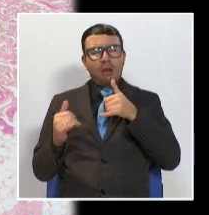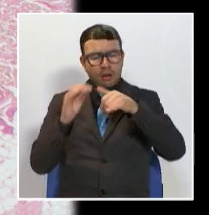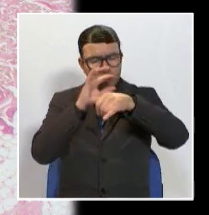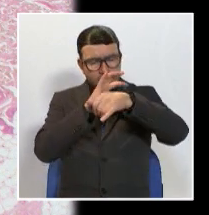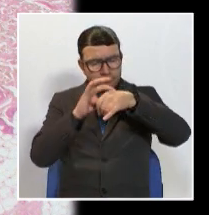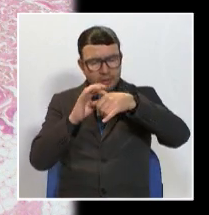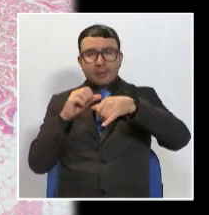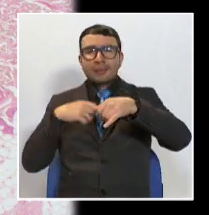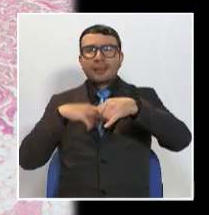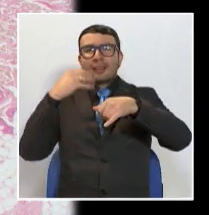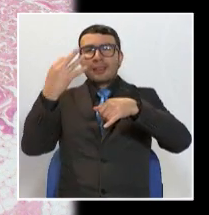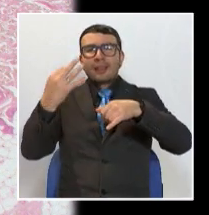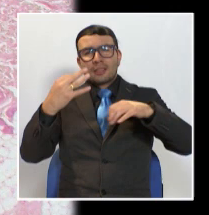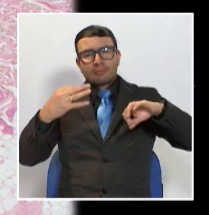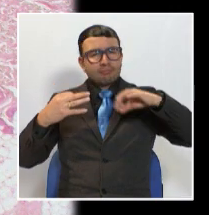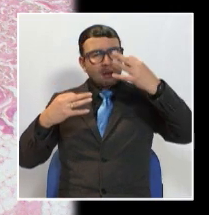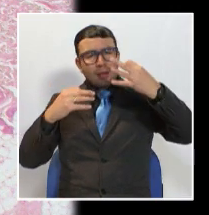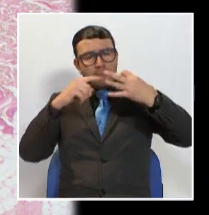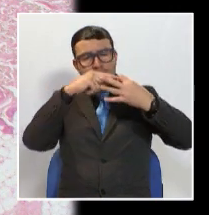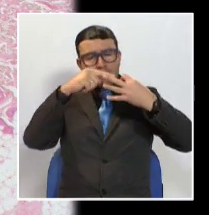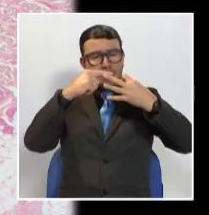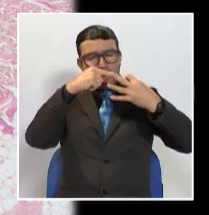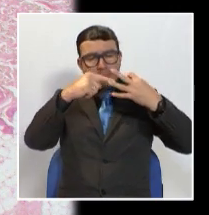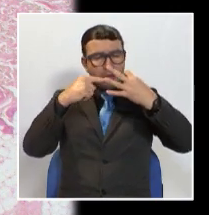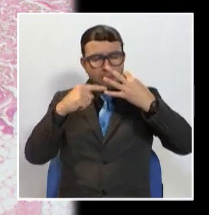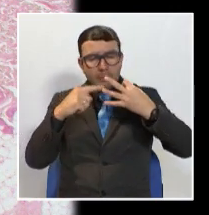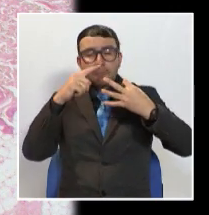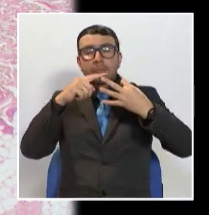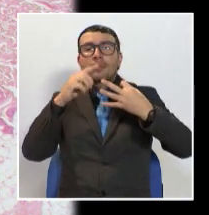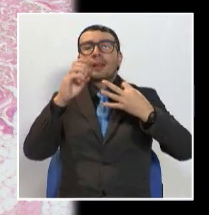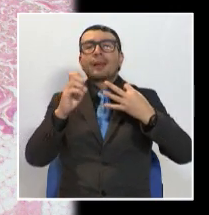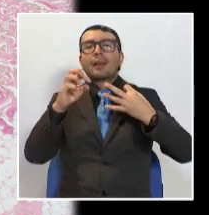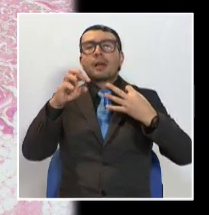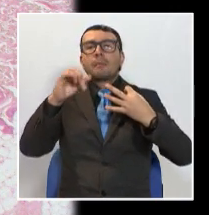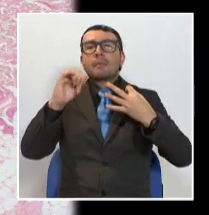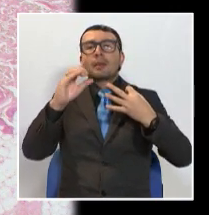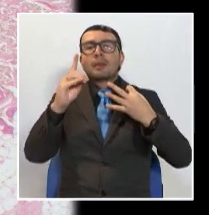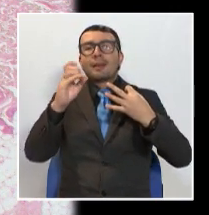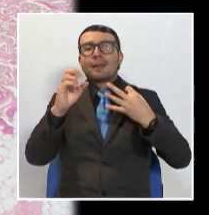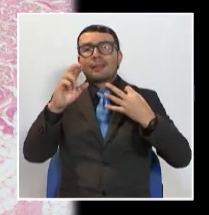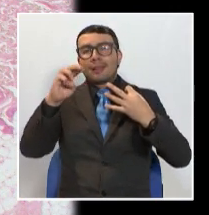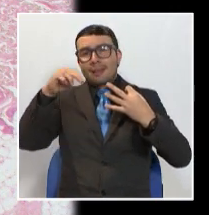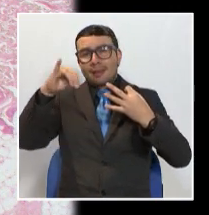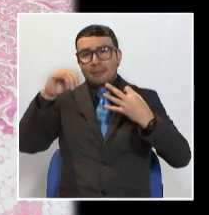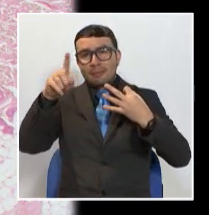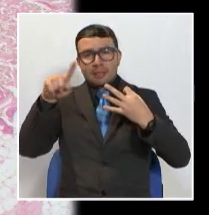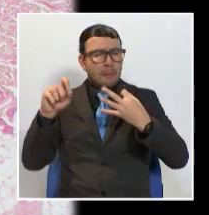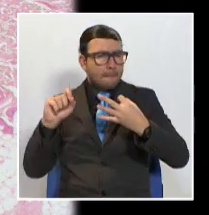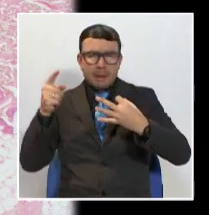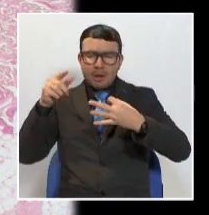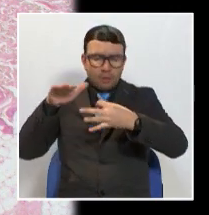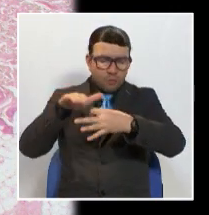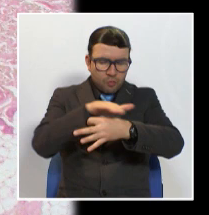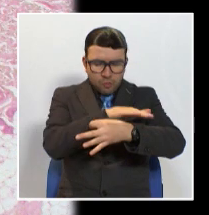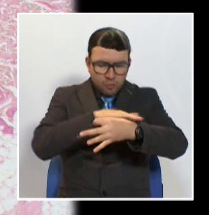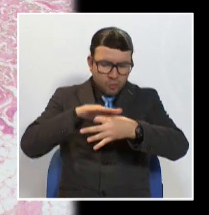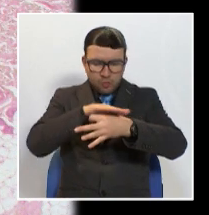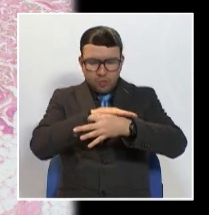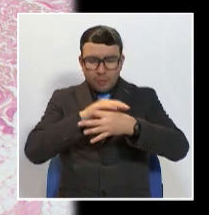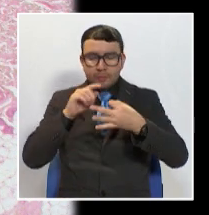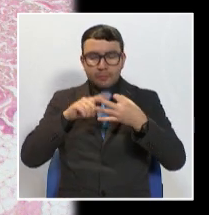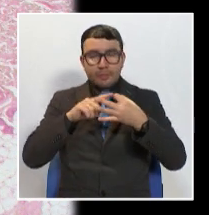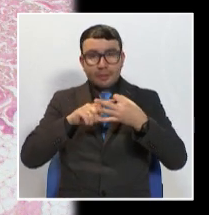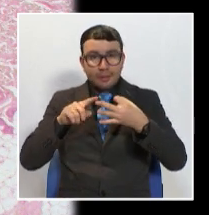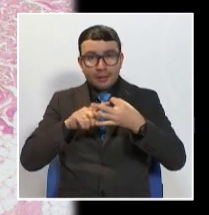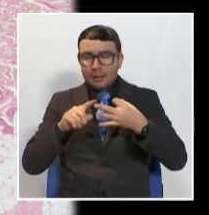3 capas principales. La primera es la epidermis. La epidermis corresponde entonces, está compuesta por los queratinocitos, que son las células que se